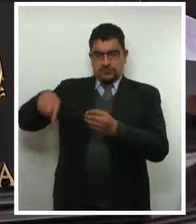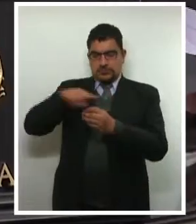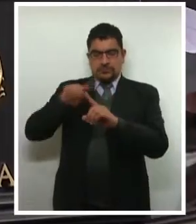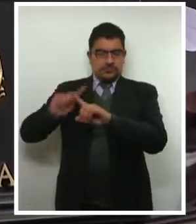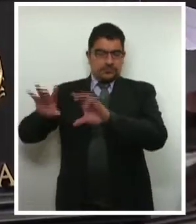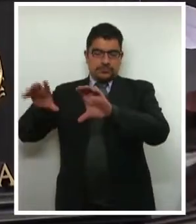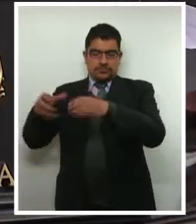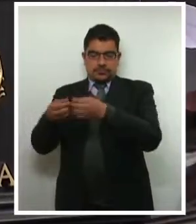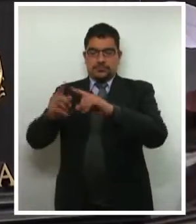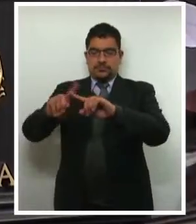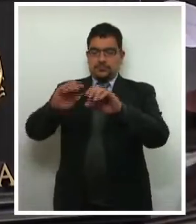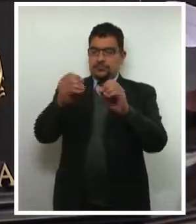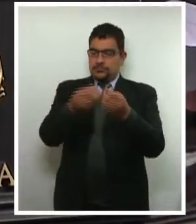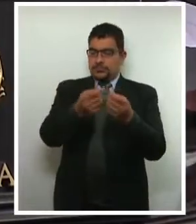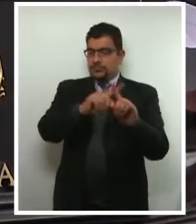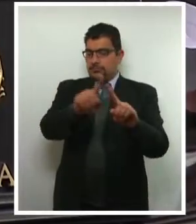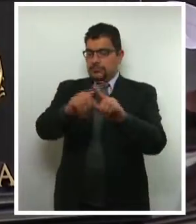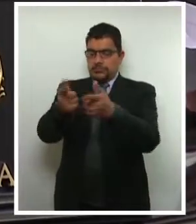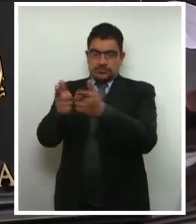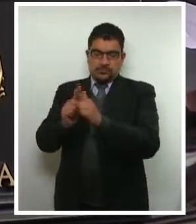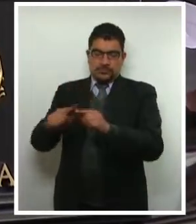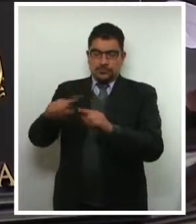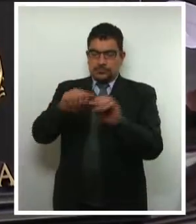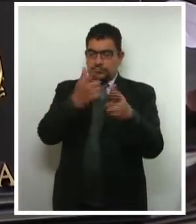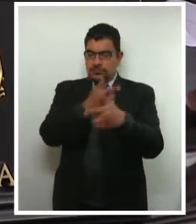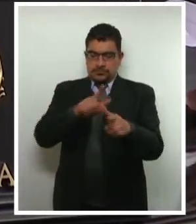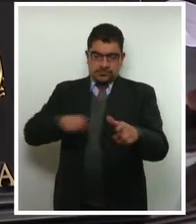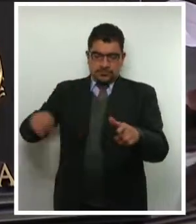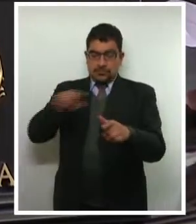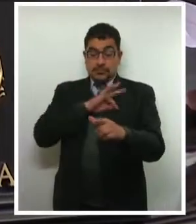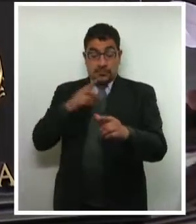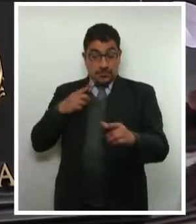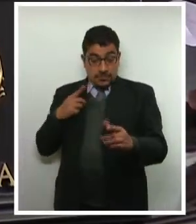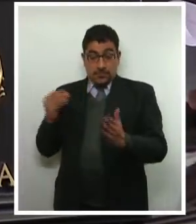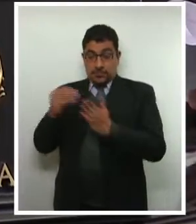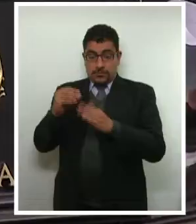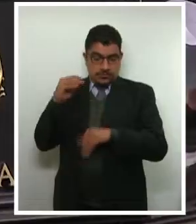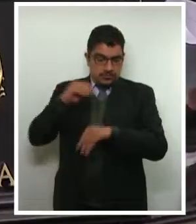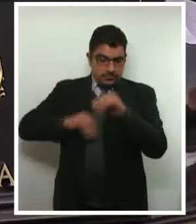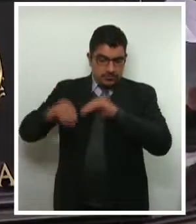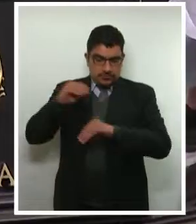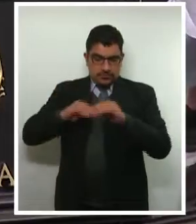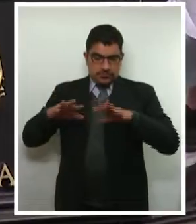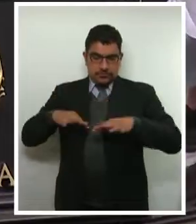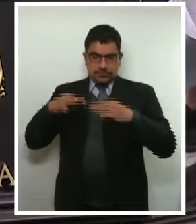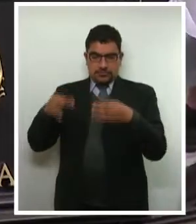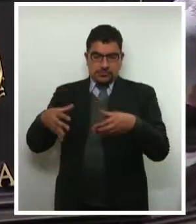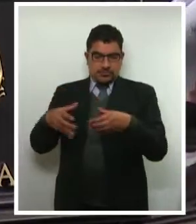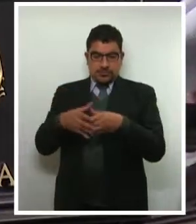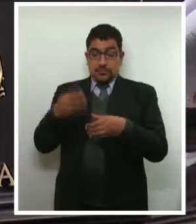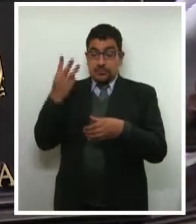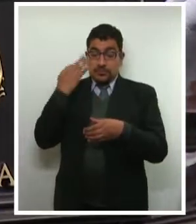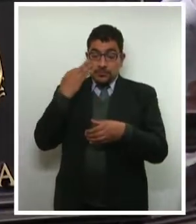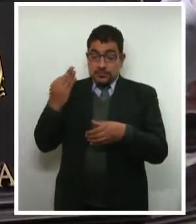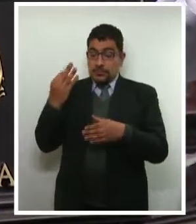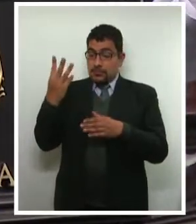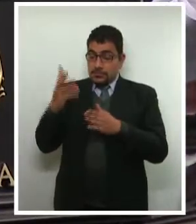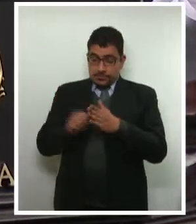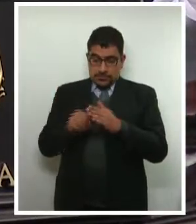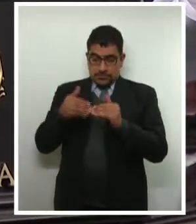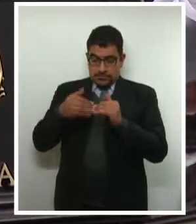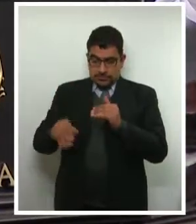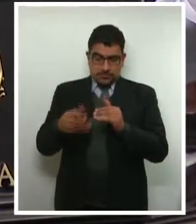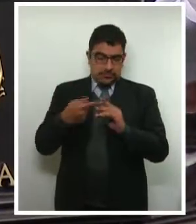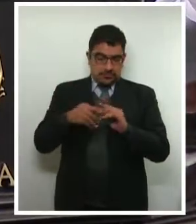los organismos autónomos deberán constituirse en un plazo máximo de 3 meses a partir